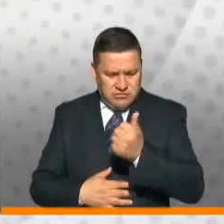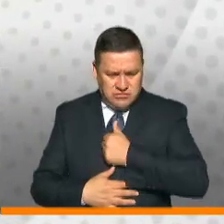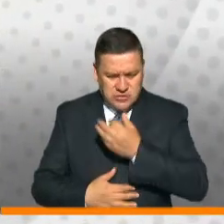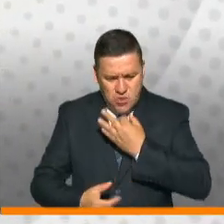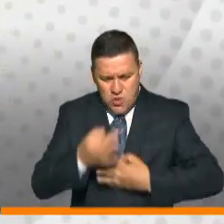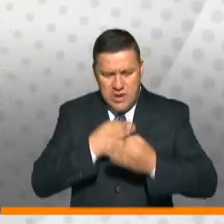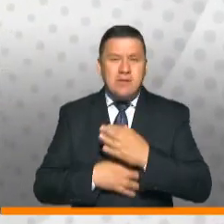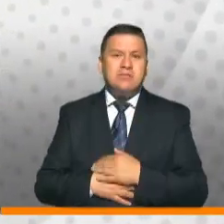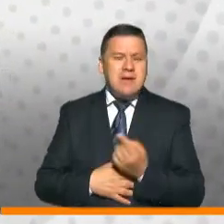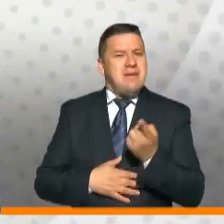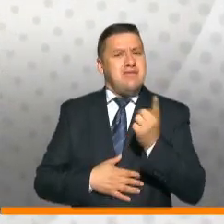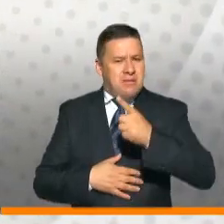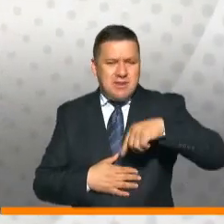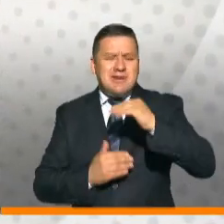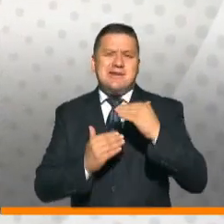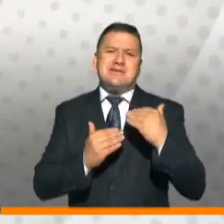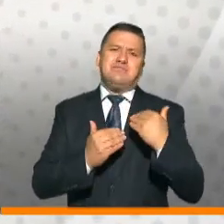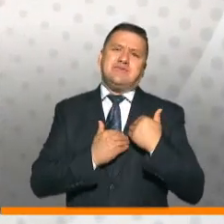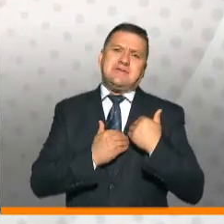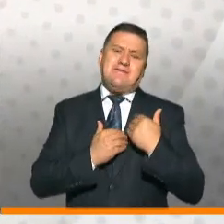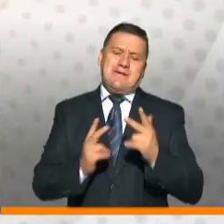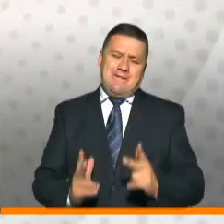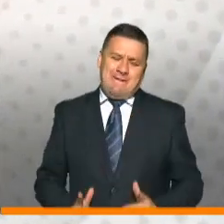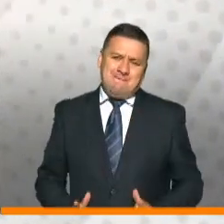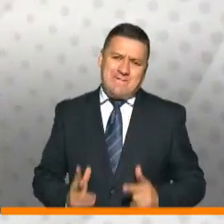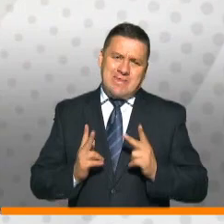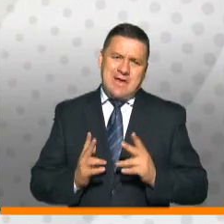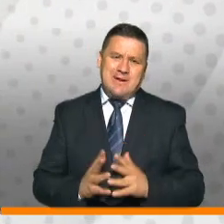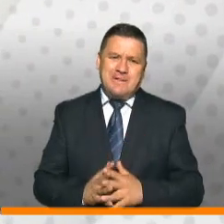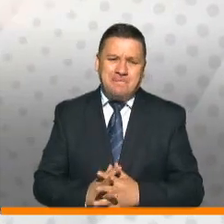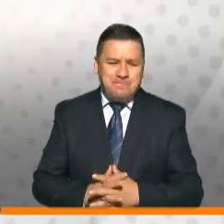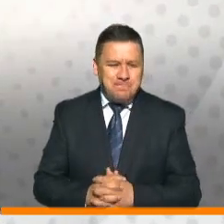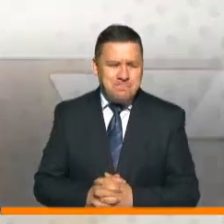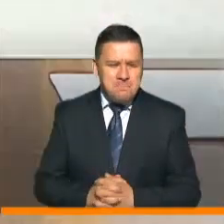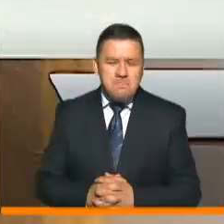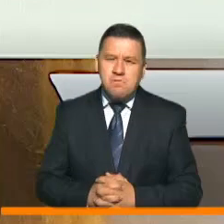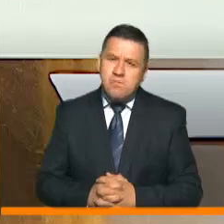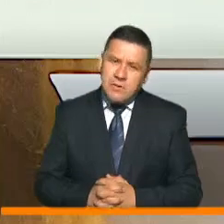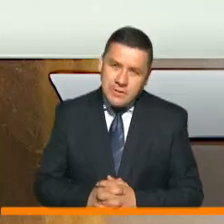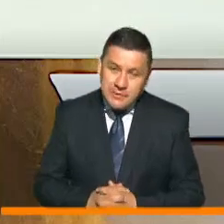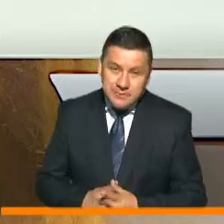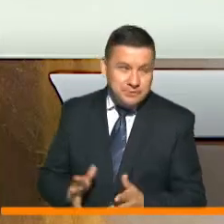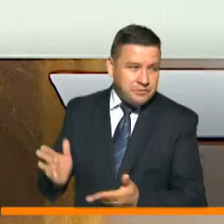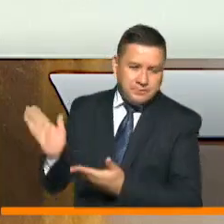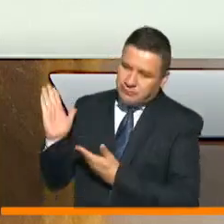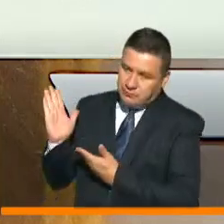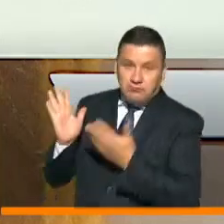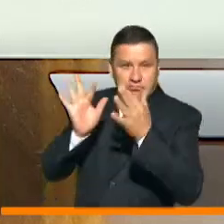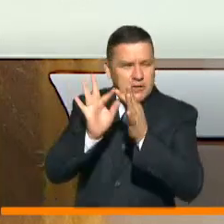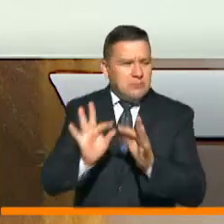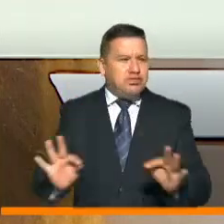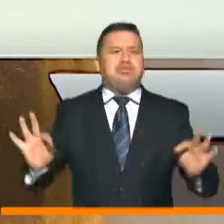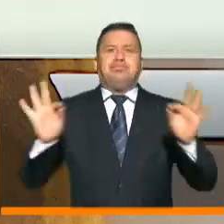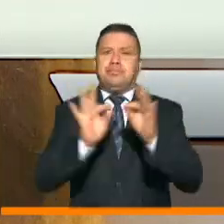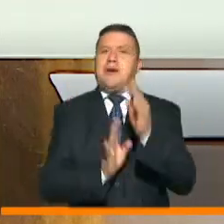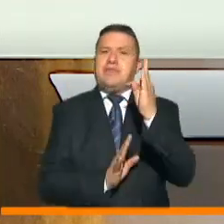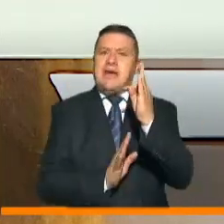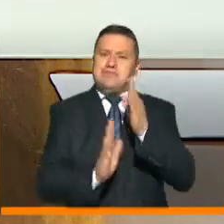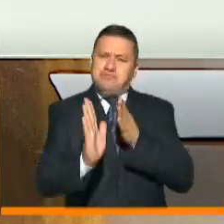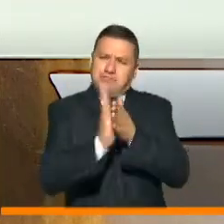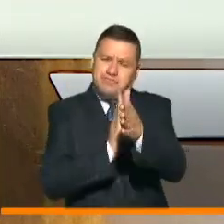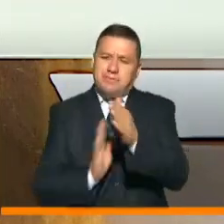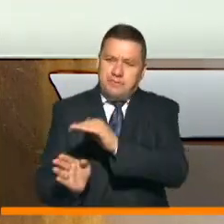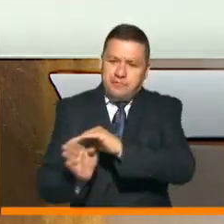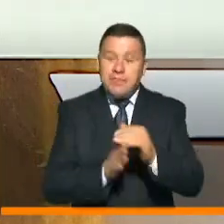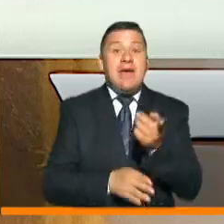autocuidado, también somos responsables con la vida. Ahí veíamos ese importante testimonio y también